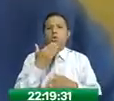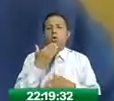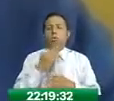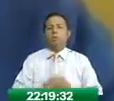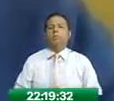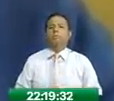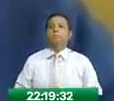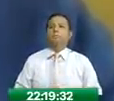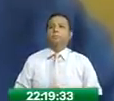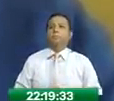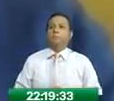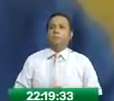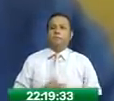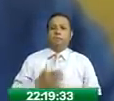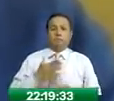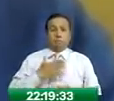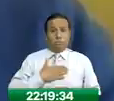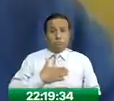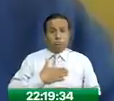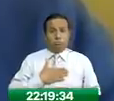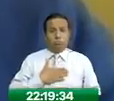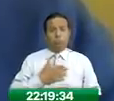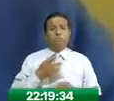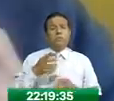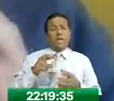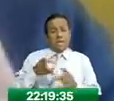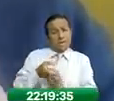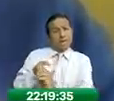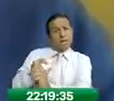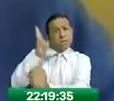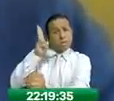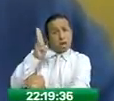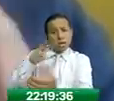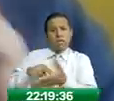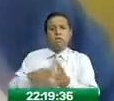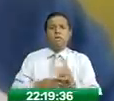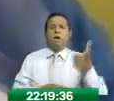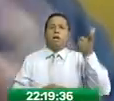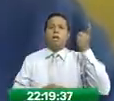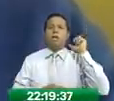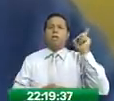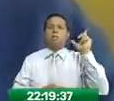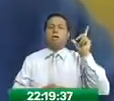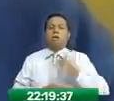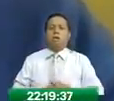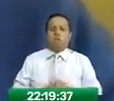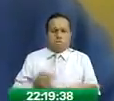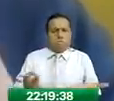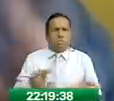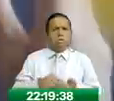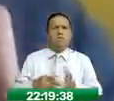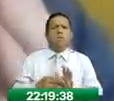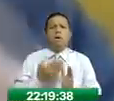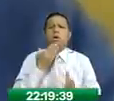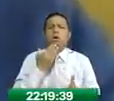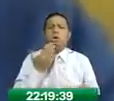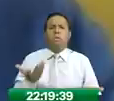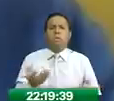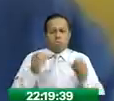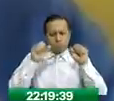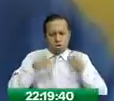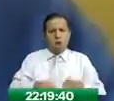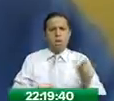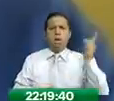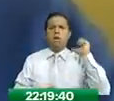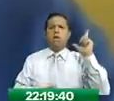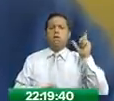Renunciar es también liderar. No se trata de liderar siempre desde el frente, se puede y se debe también liderar desde